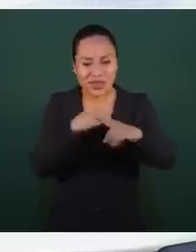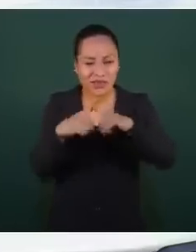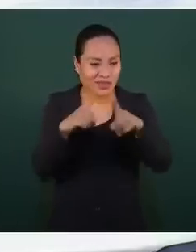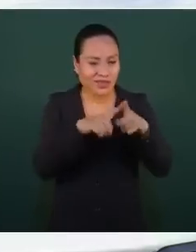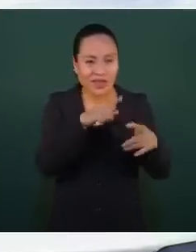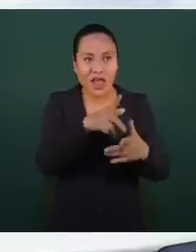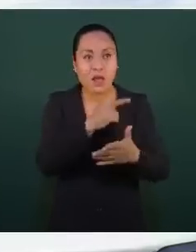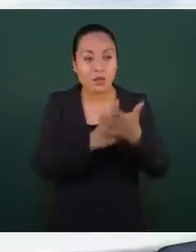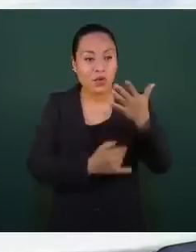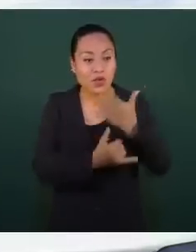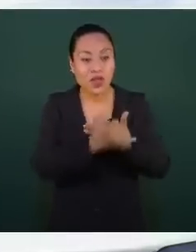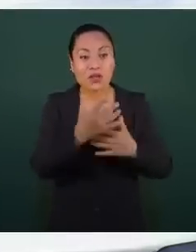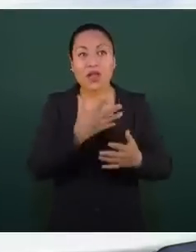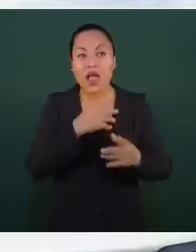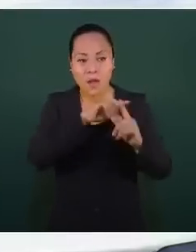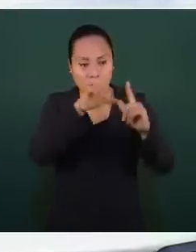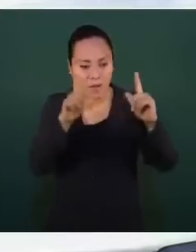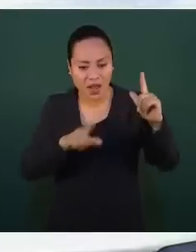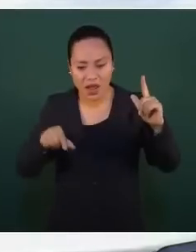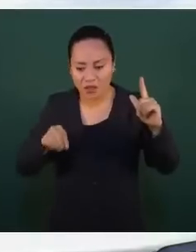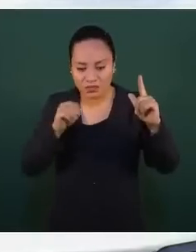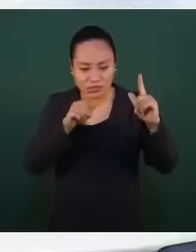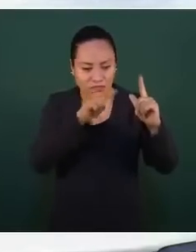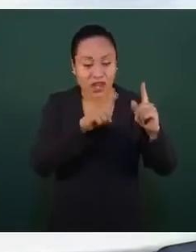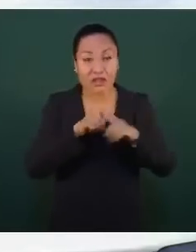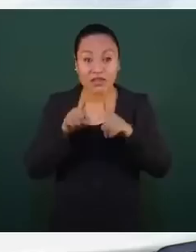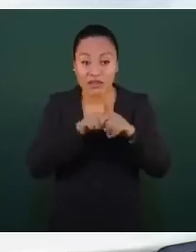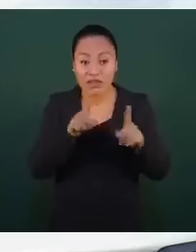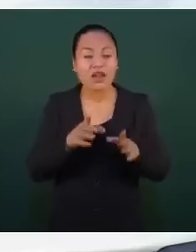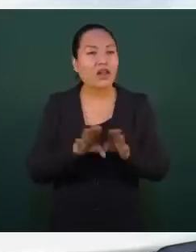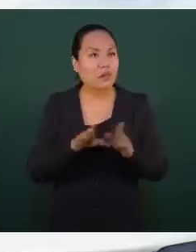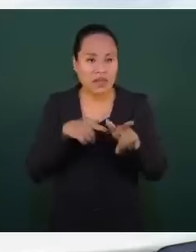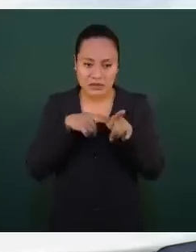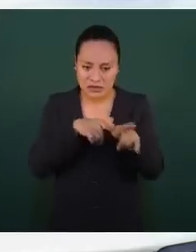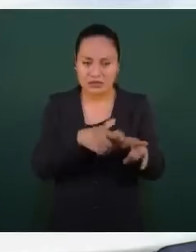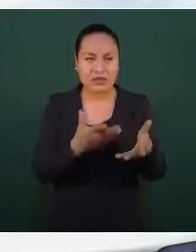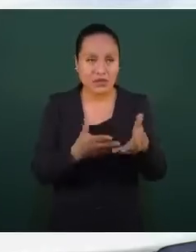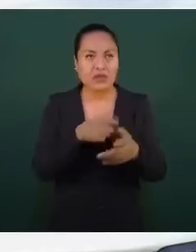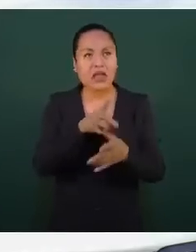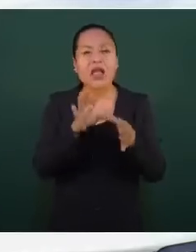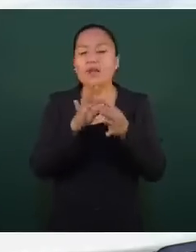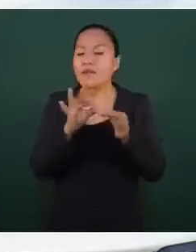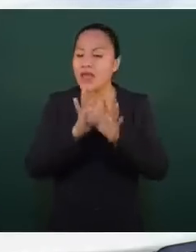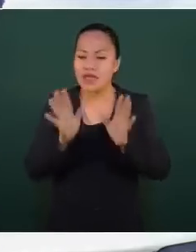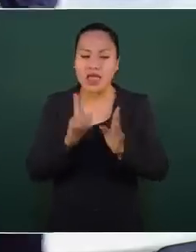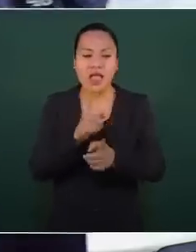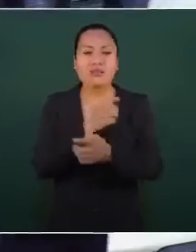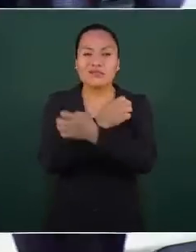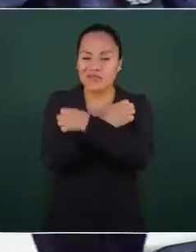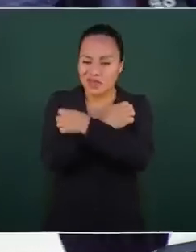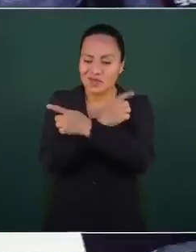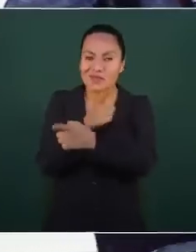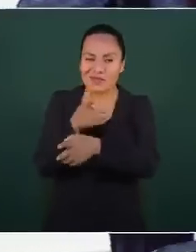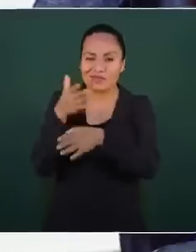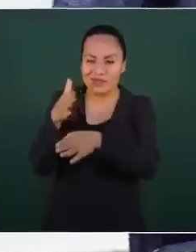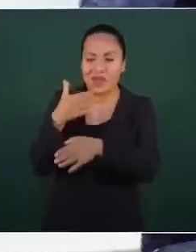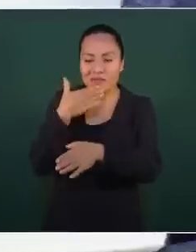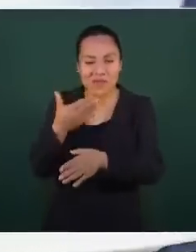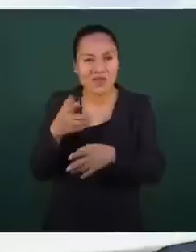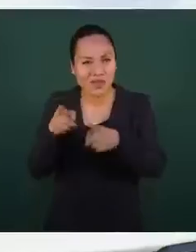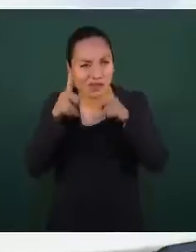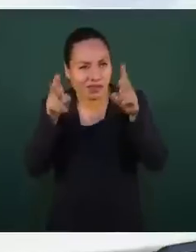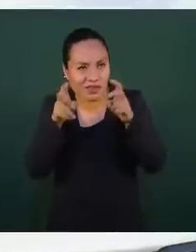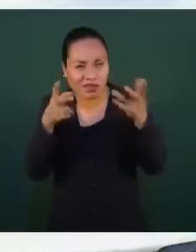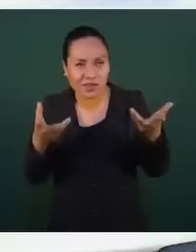que tiene usted en el país? Y por otra parte, presidente, ya hablaba también un poco de la educación hace unos momentos. En este sentido, le